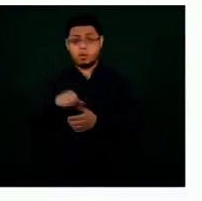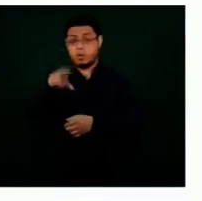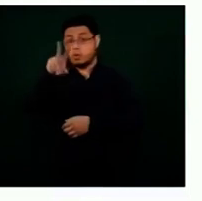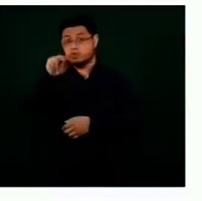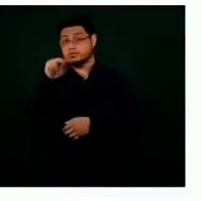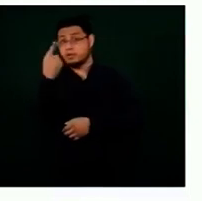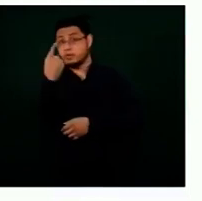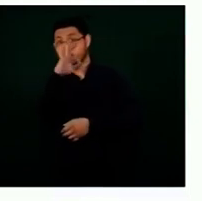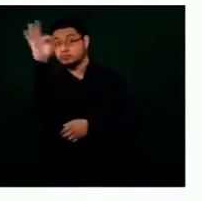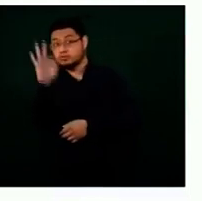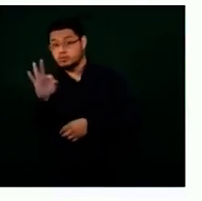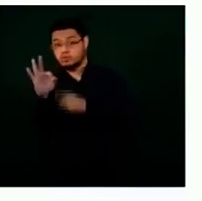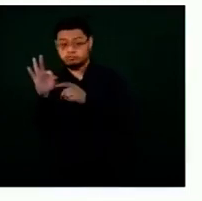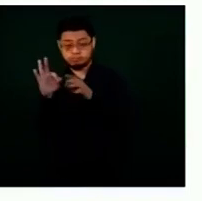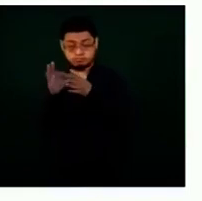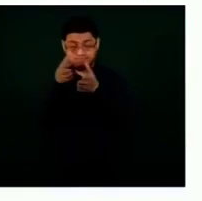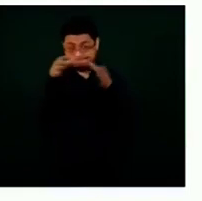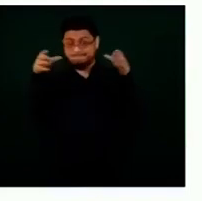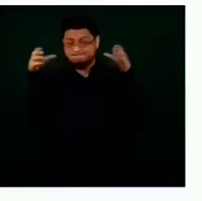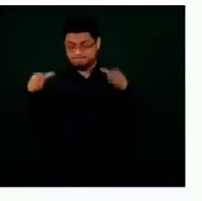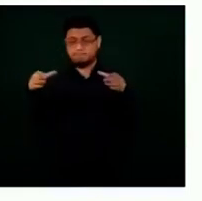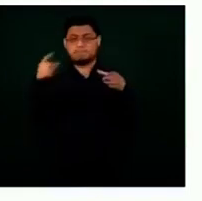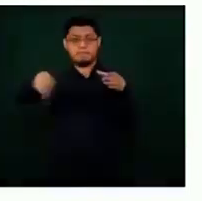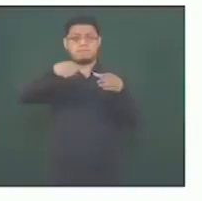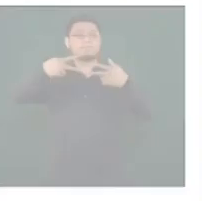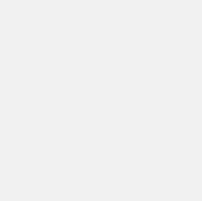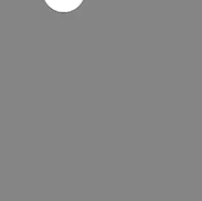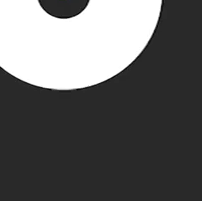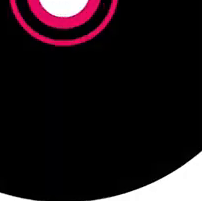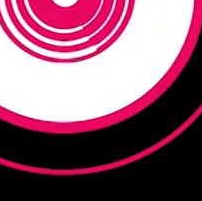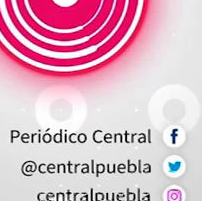personas ya tienen la vacunación con el esquema completo.